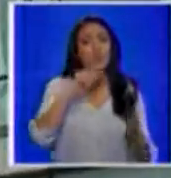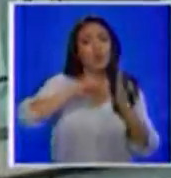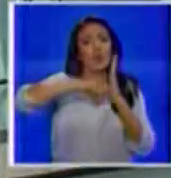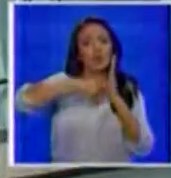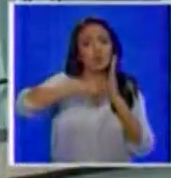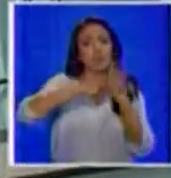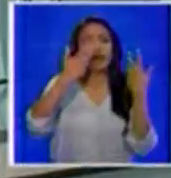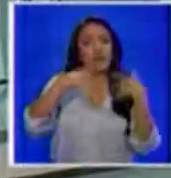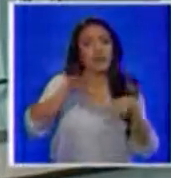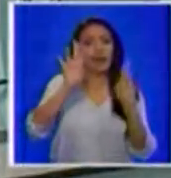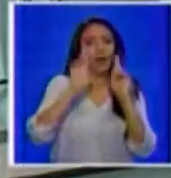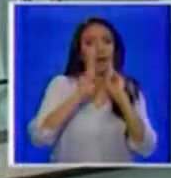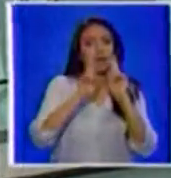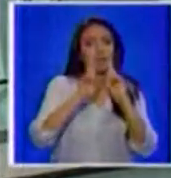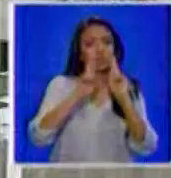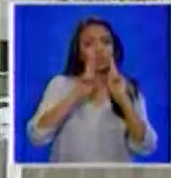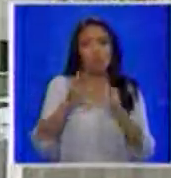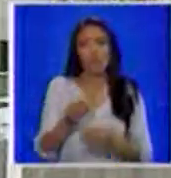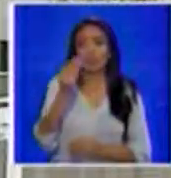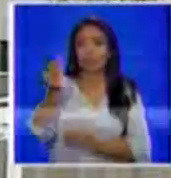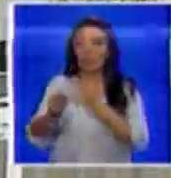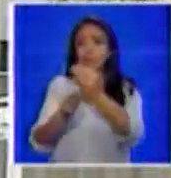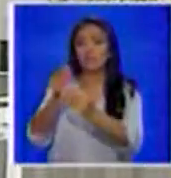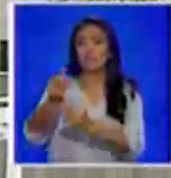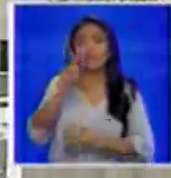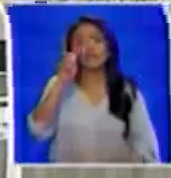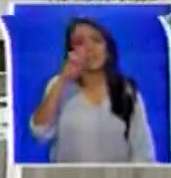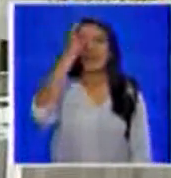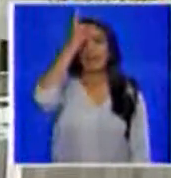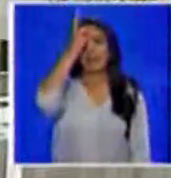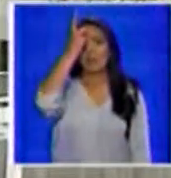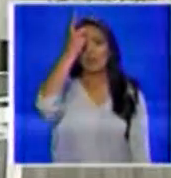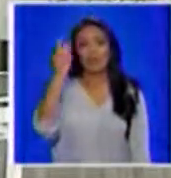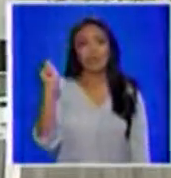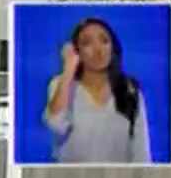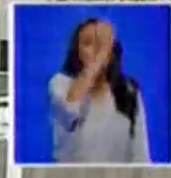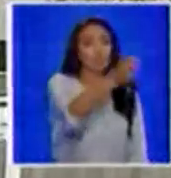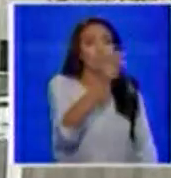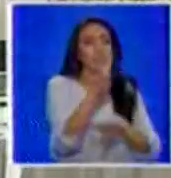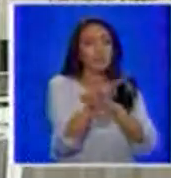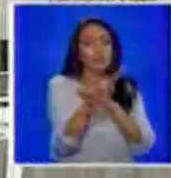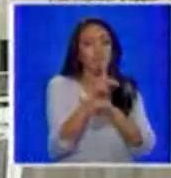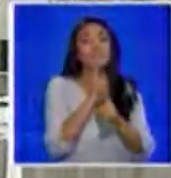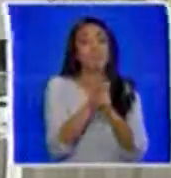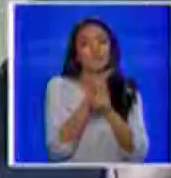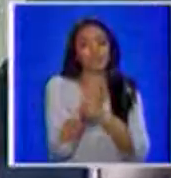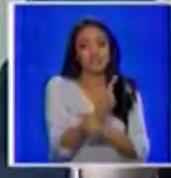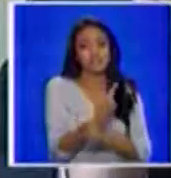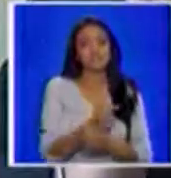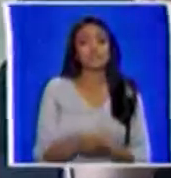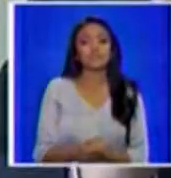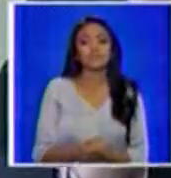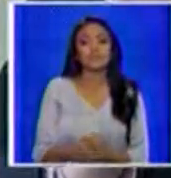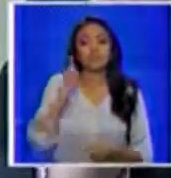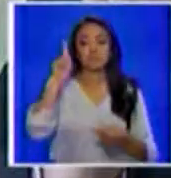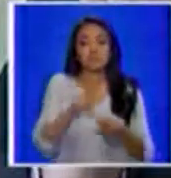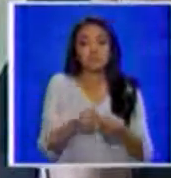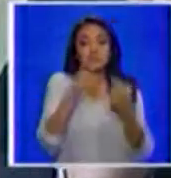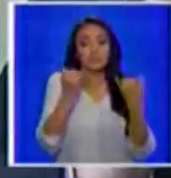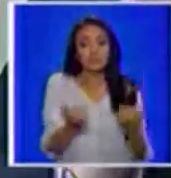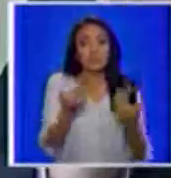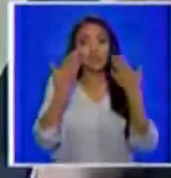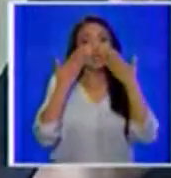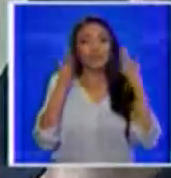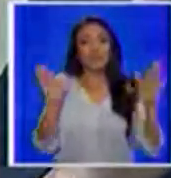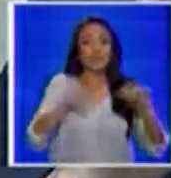entregó los resultados de algunos exámenes de la deuda pública a la Fiscalía. Por ello, hace un llamado a esta institución. Hasta ahora no conocemos cuál